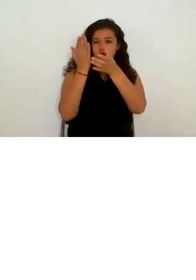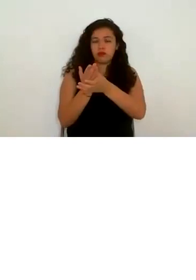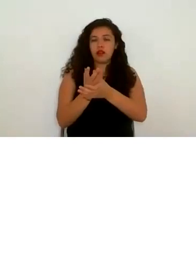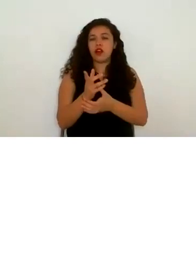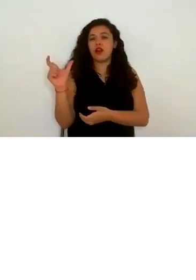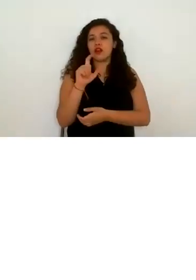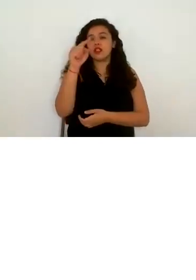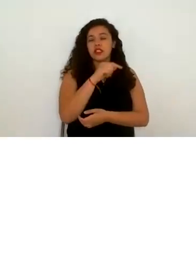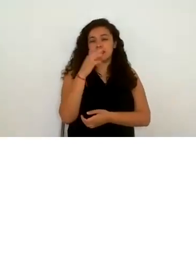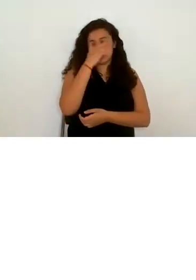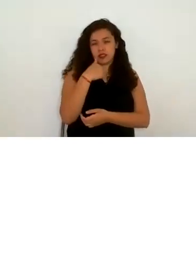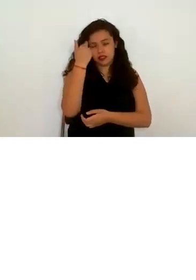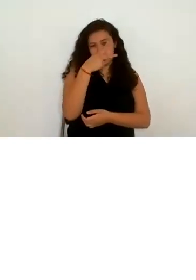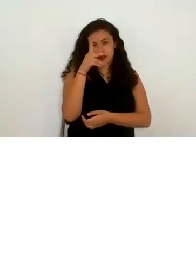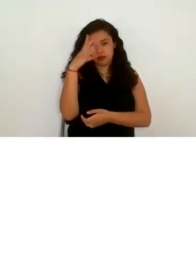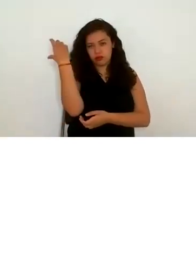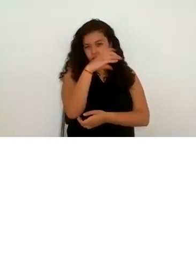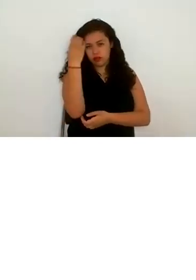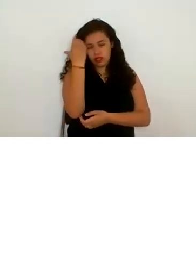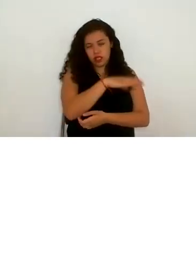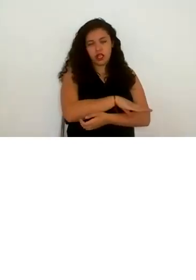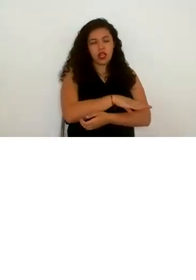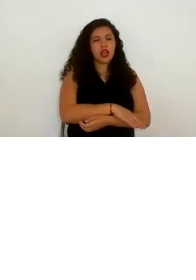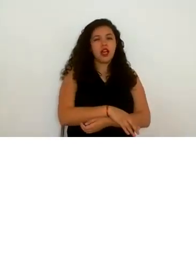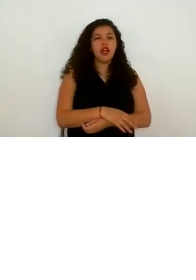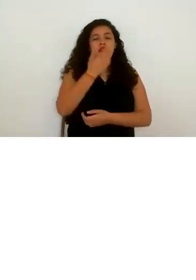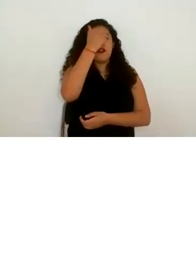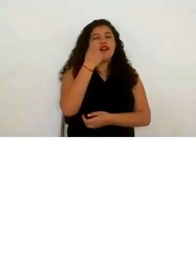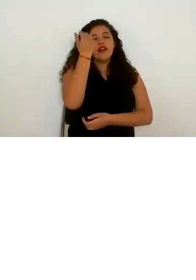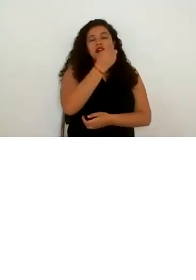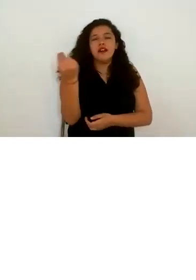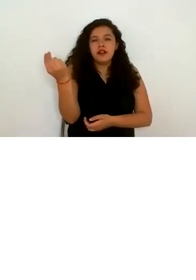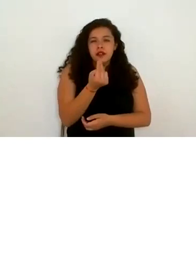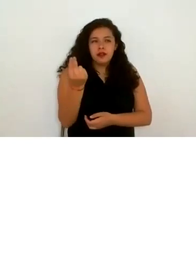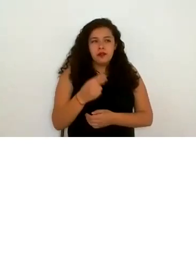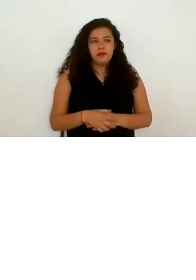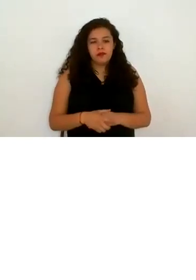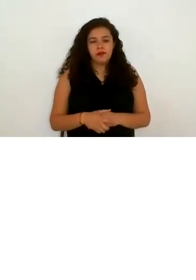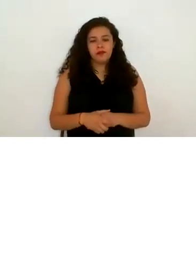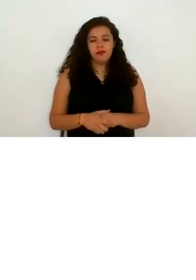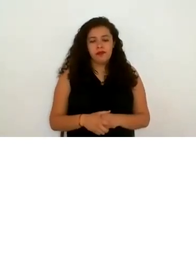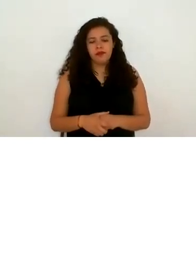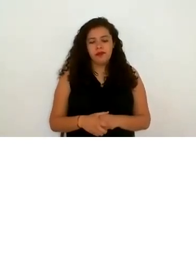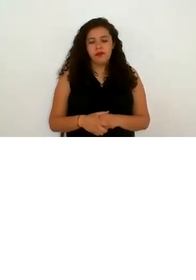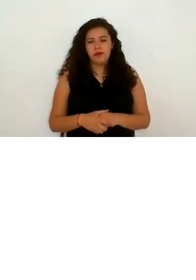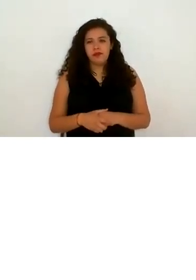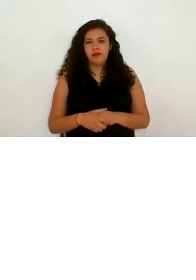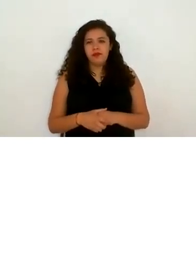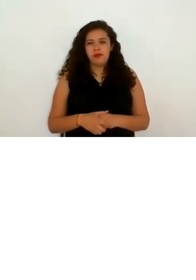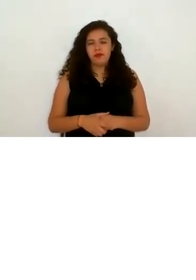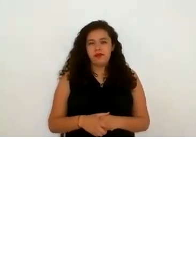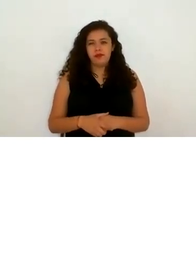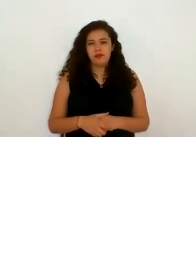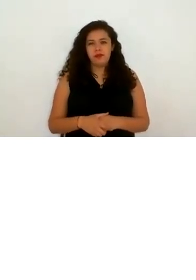requieran consultar las fotografías del 5º aniversario, del 6º aniversario de la institución, pues se van directamente a